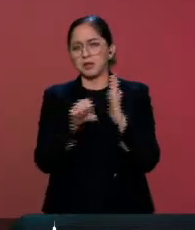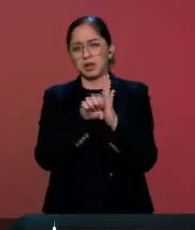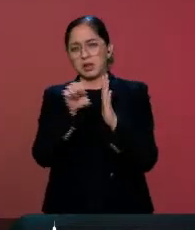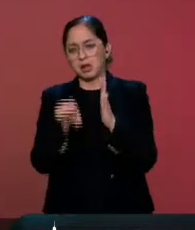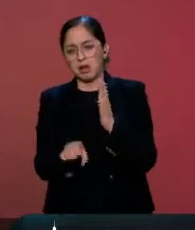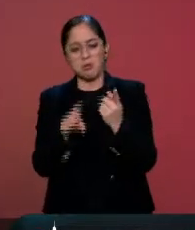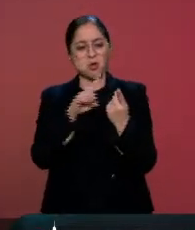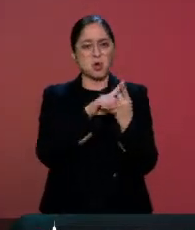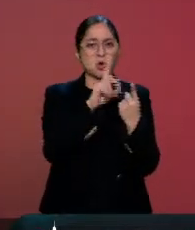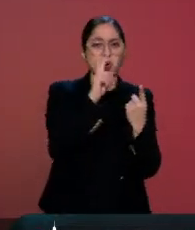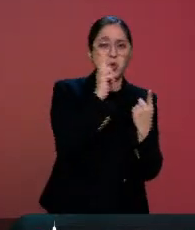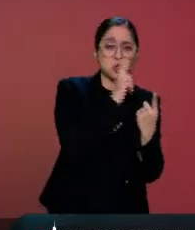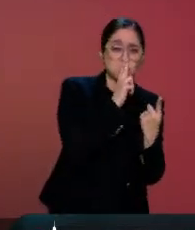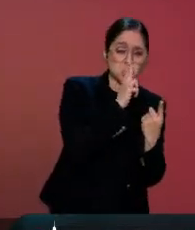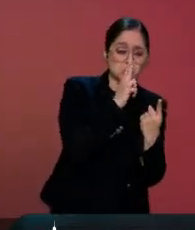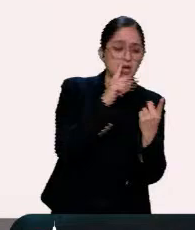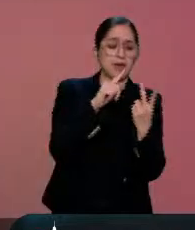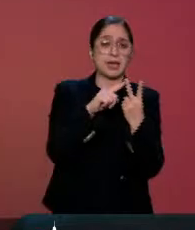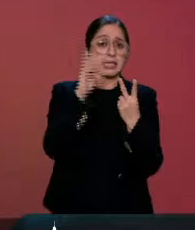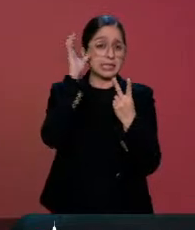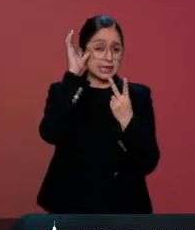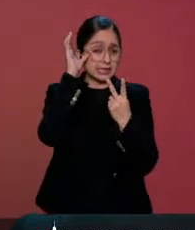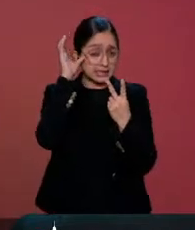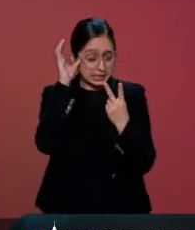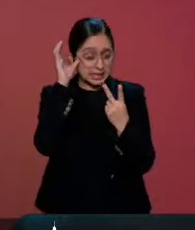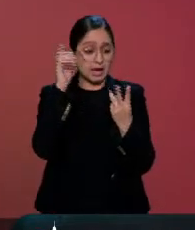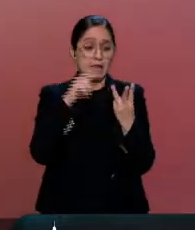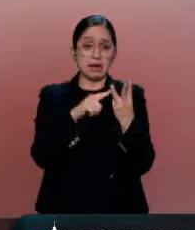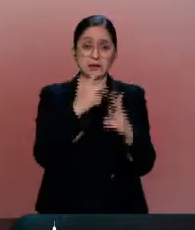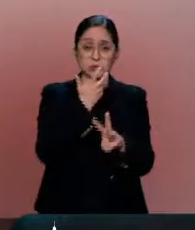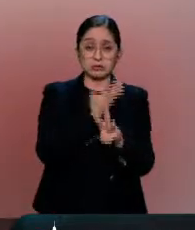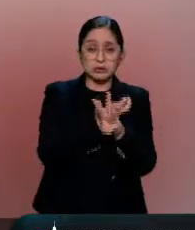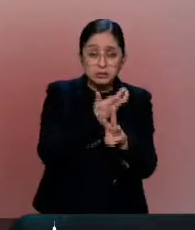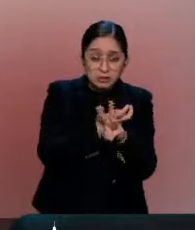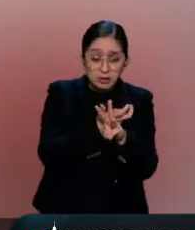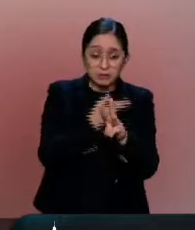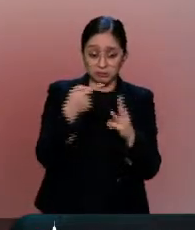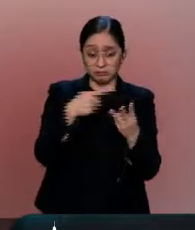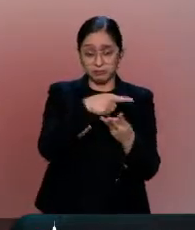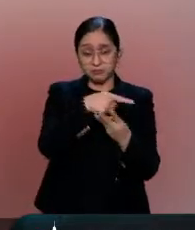China y Estados Unidos, ojalá y lo escuchen,